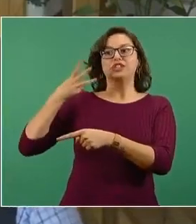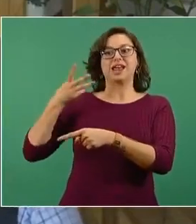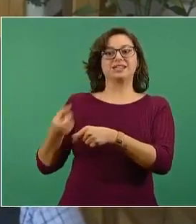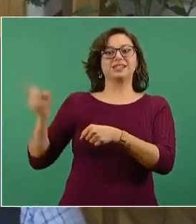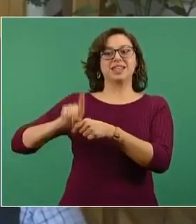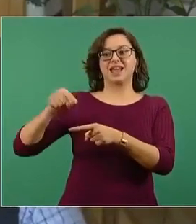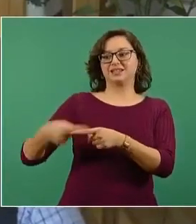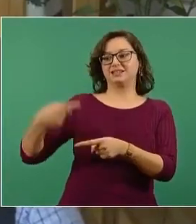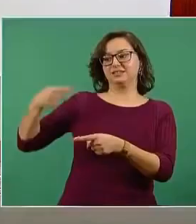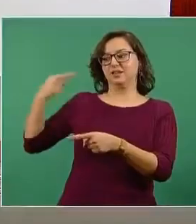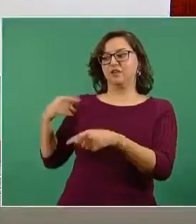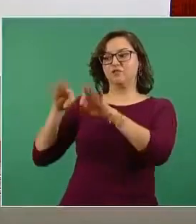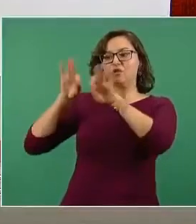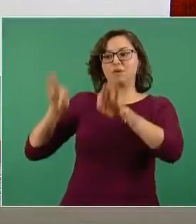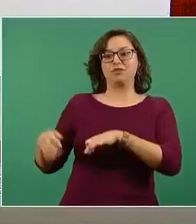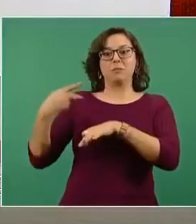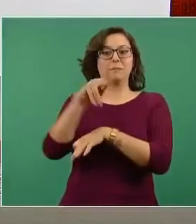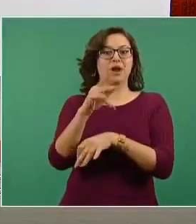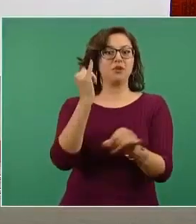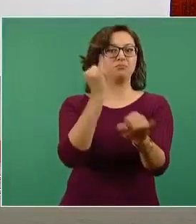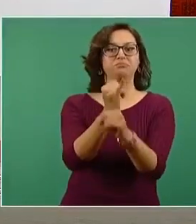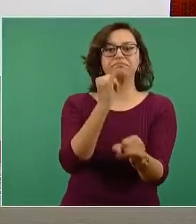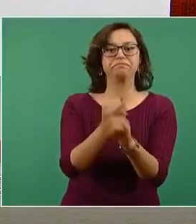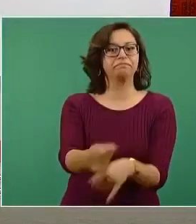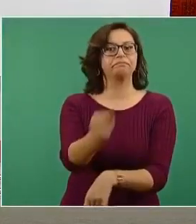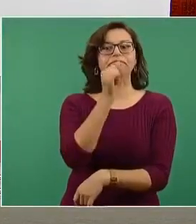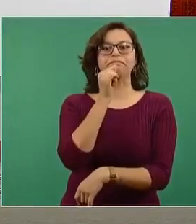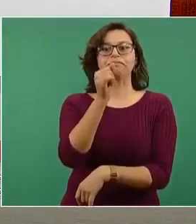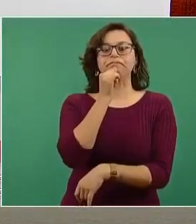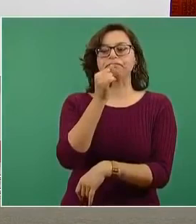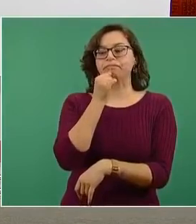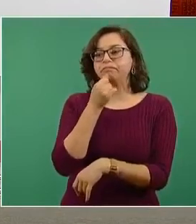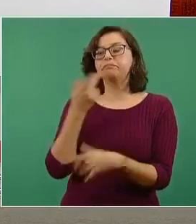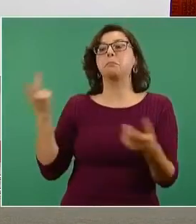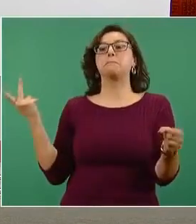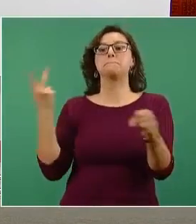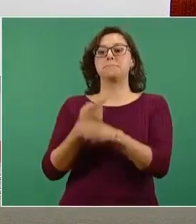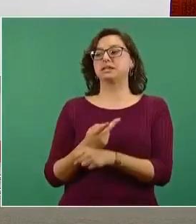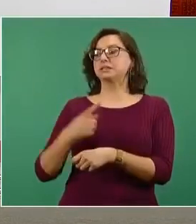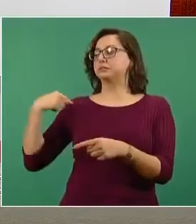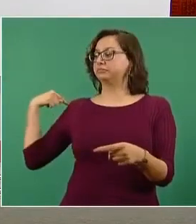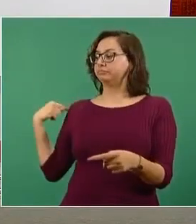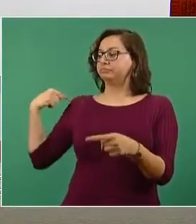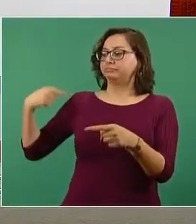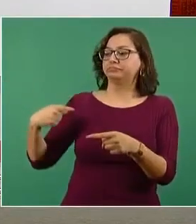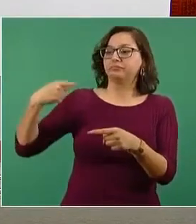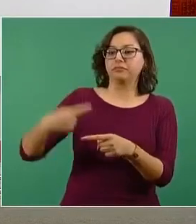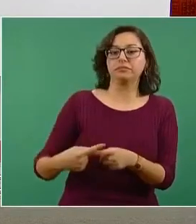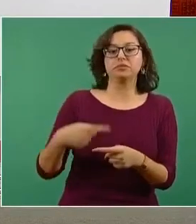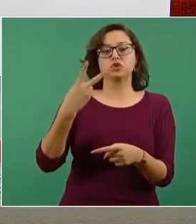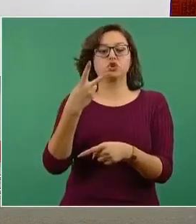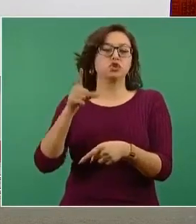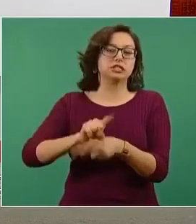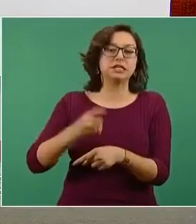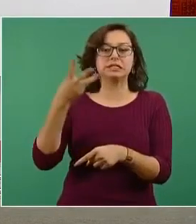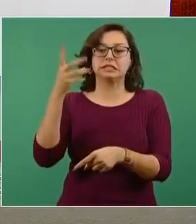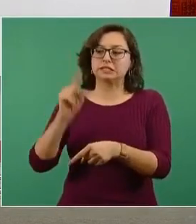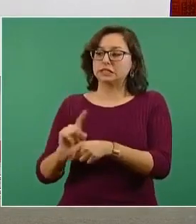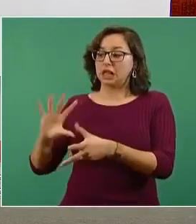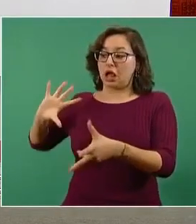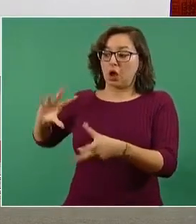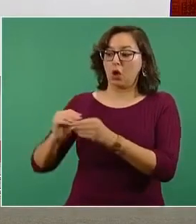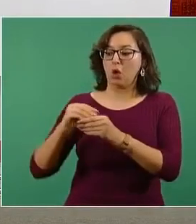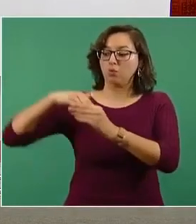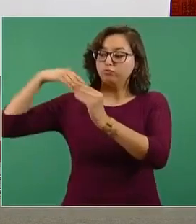porque resulta que toda la intervención de un día que estaba en zonas rurales, a lo mejor para el día siguiente o en las siguientes 48 horas, pues cae ya